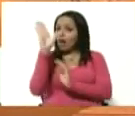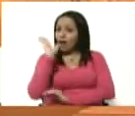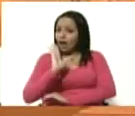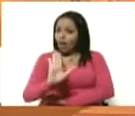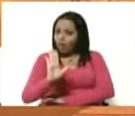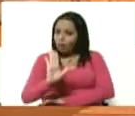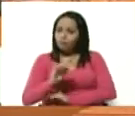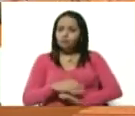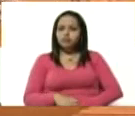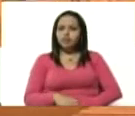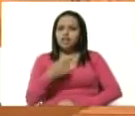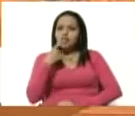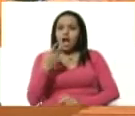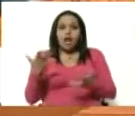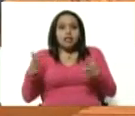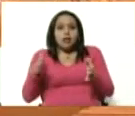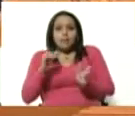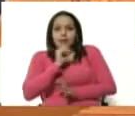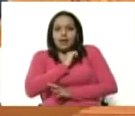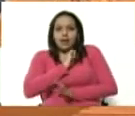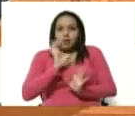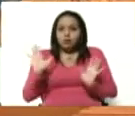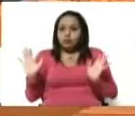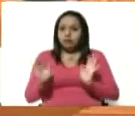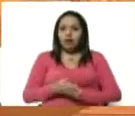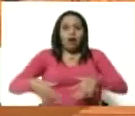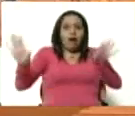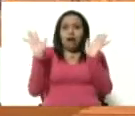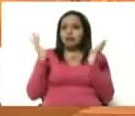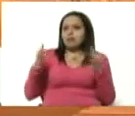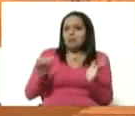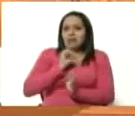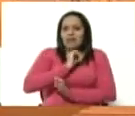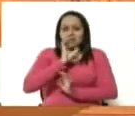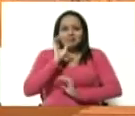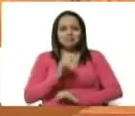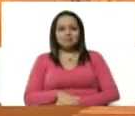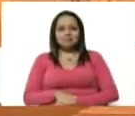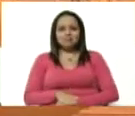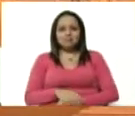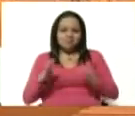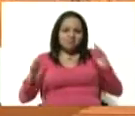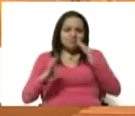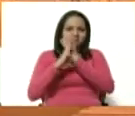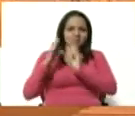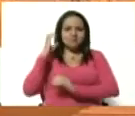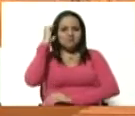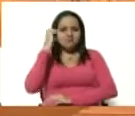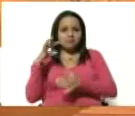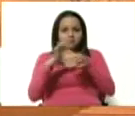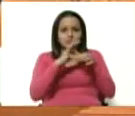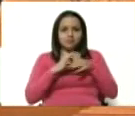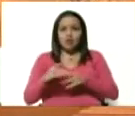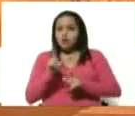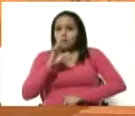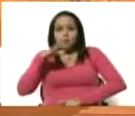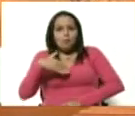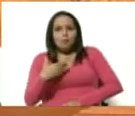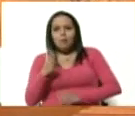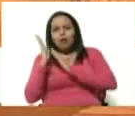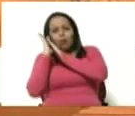Eso es lo que dicen. ¡Qué miedo! ¡Qué terror! ¡Ay, qué miedo! Una sanción de la Unión Europea. No vamos a poder